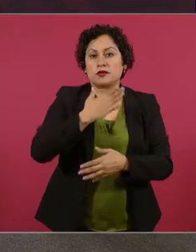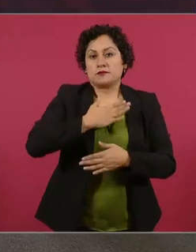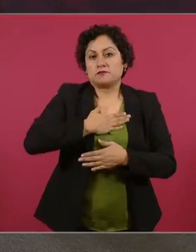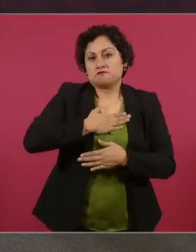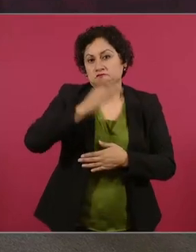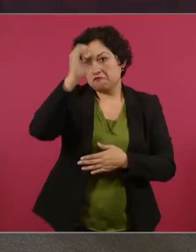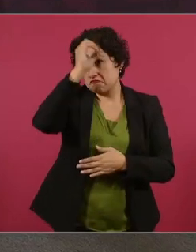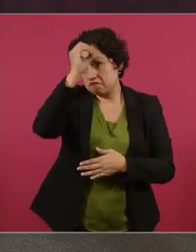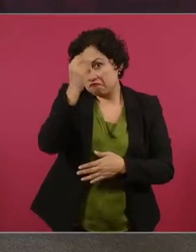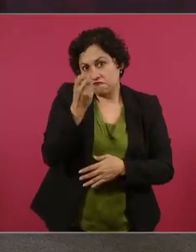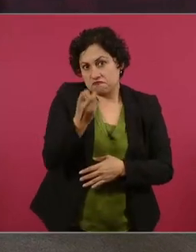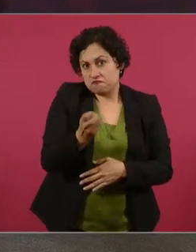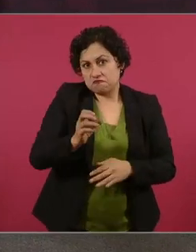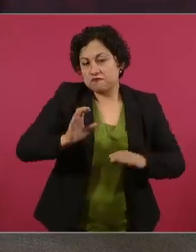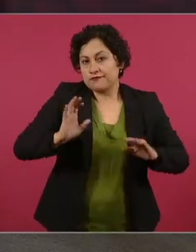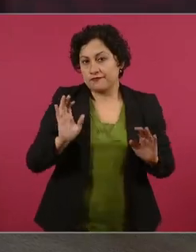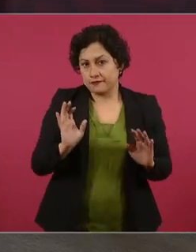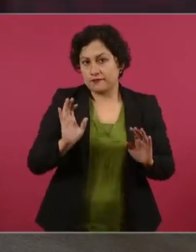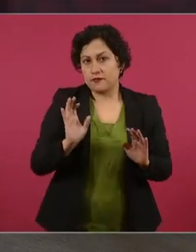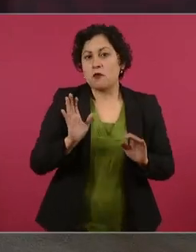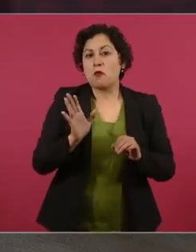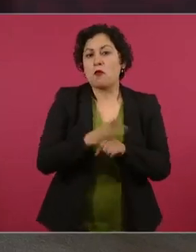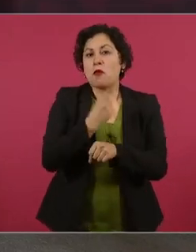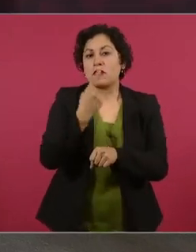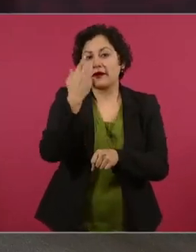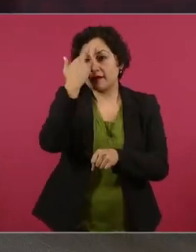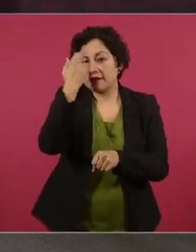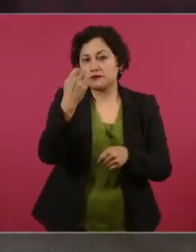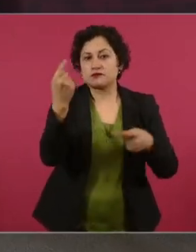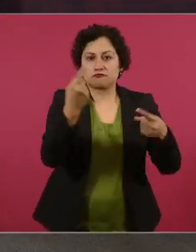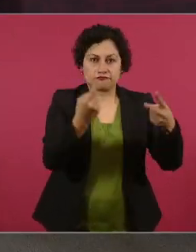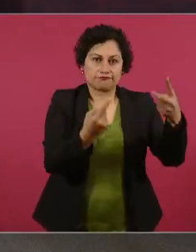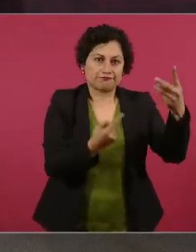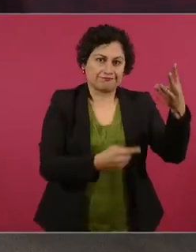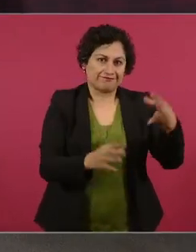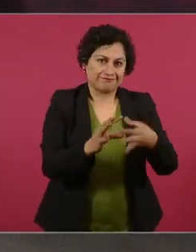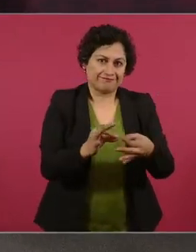pronóstico por lo que estoy mencionando.